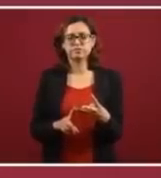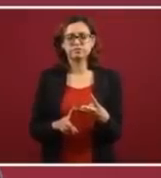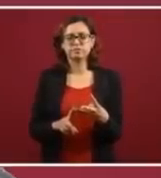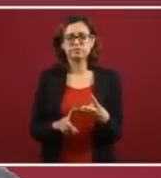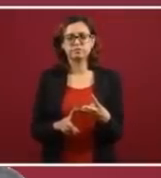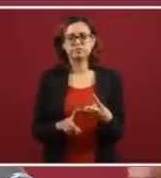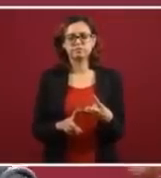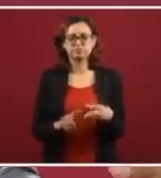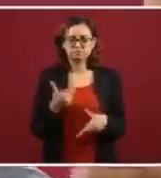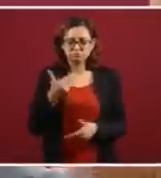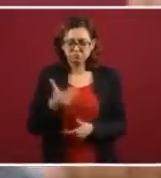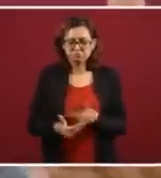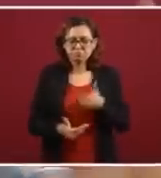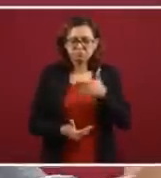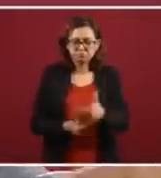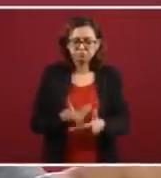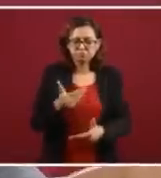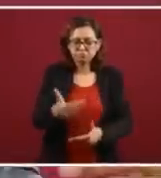se va avanzando